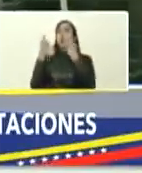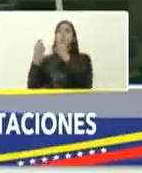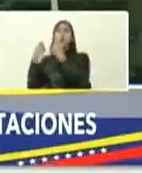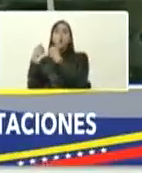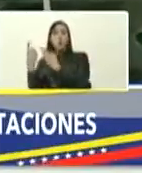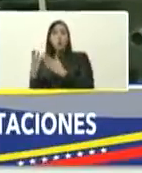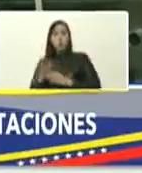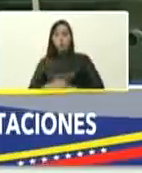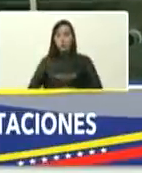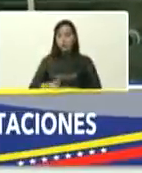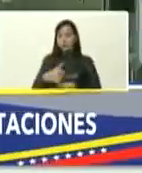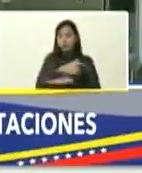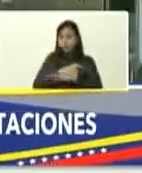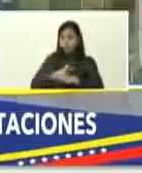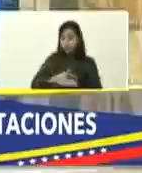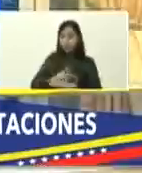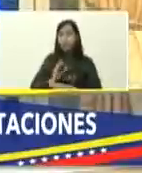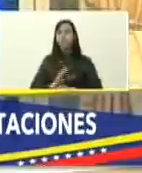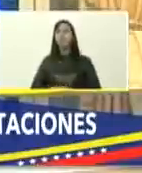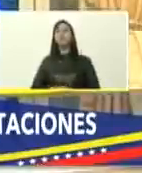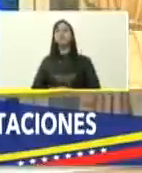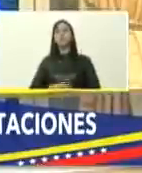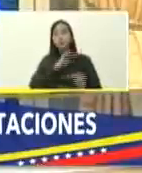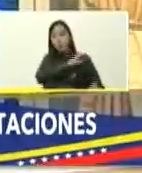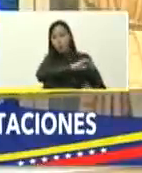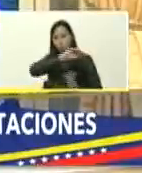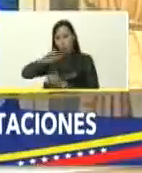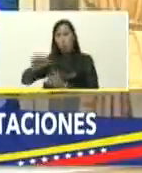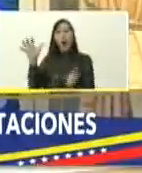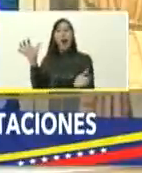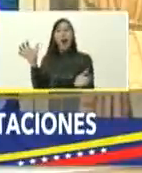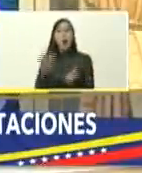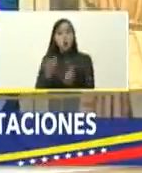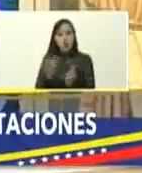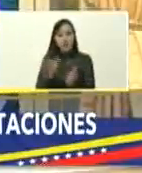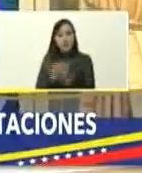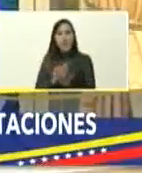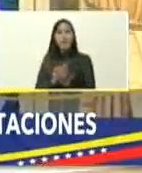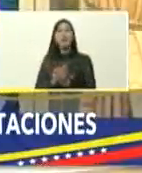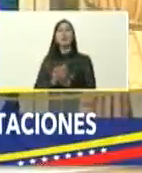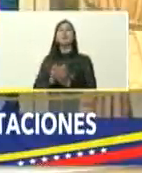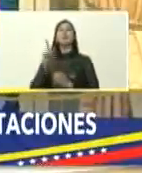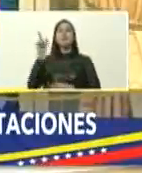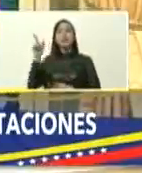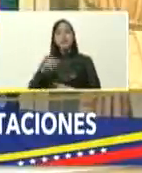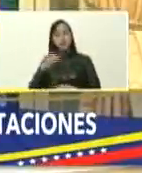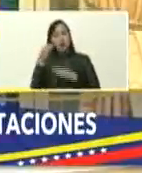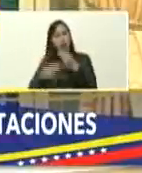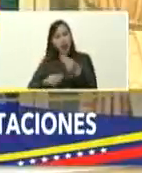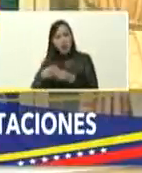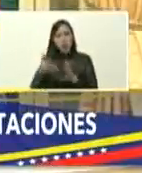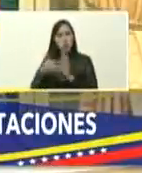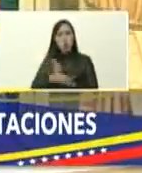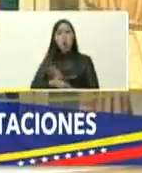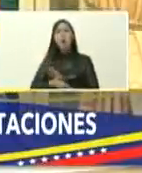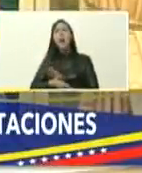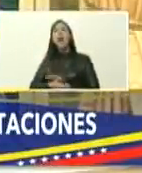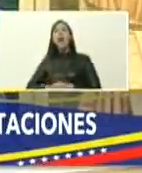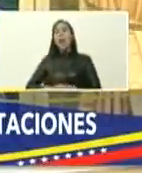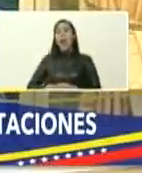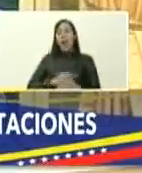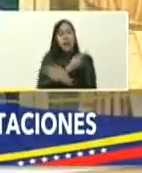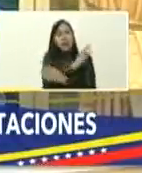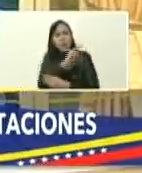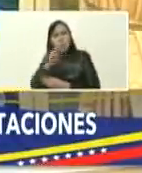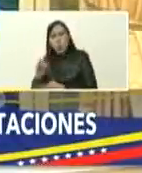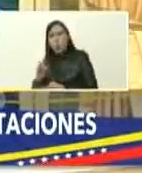Gobernador Omar Prieto, bueno, ahora nos vamos a Nueva Esparta. Allá está el procesamiento de algas